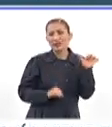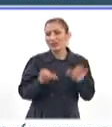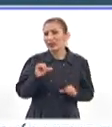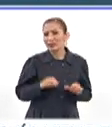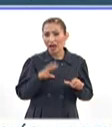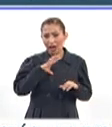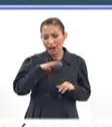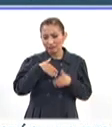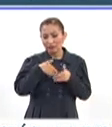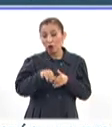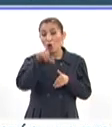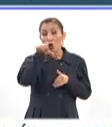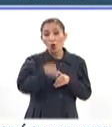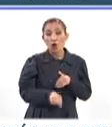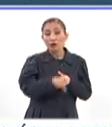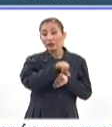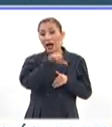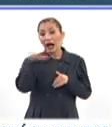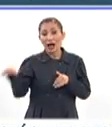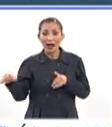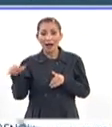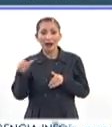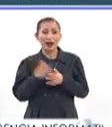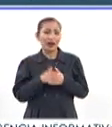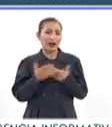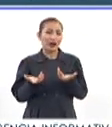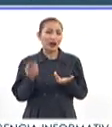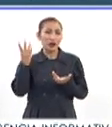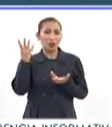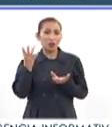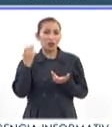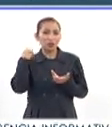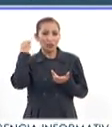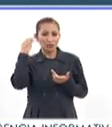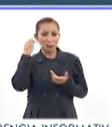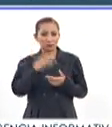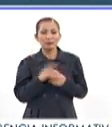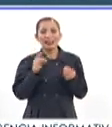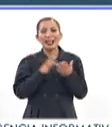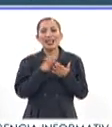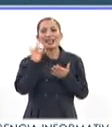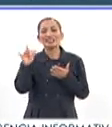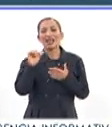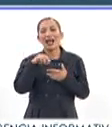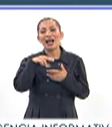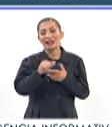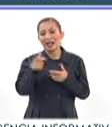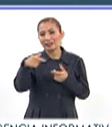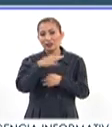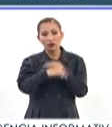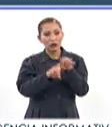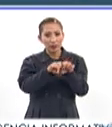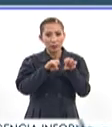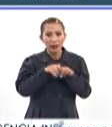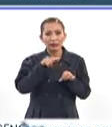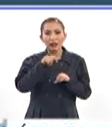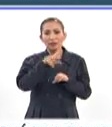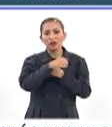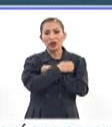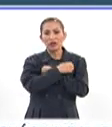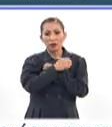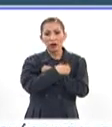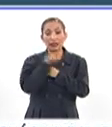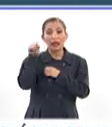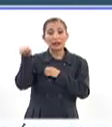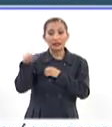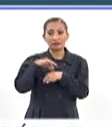estar desarrollando a partir de hoy y como bien lo dices, Ana Cristina, hasta el próximo 4 de marzo. Gracias Ana Cristina, a ti y a todo el equipo de Televisión Educativa,